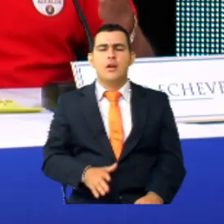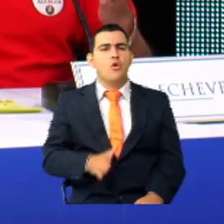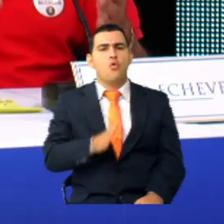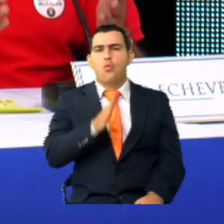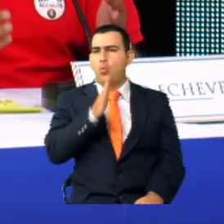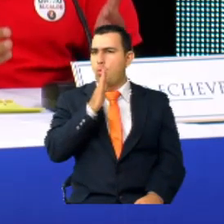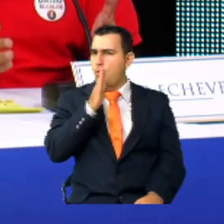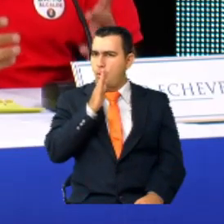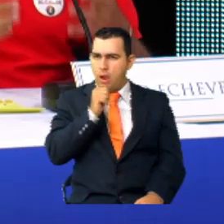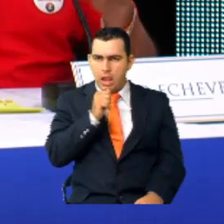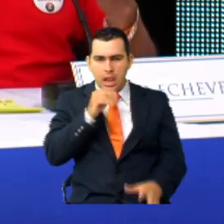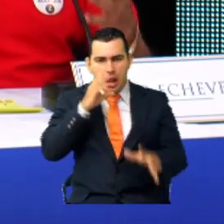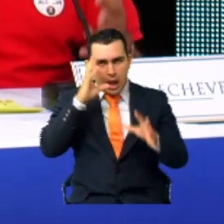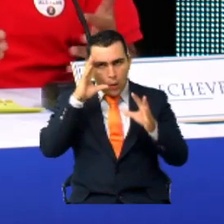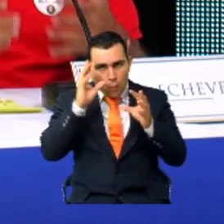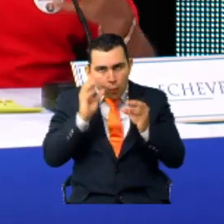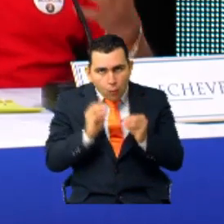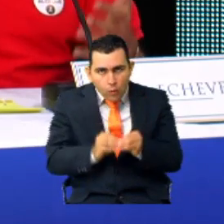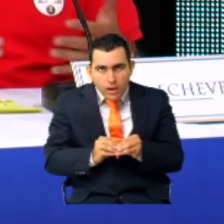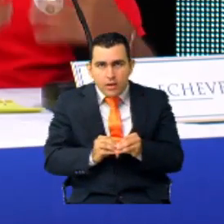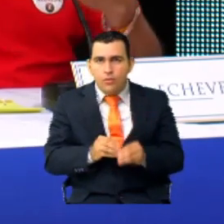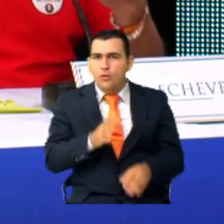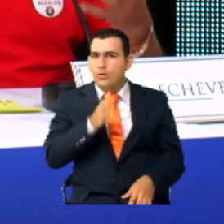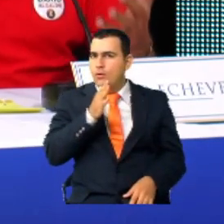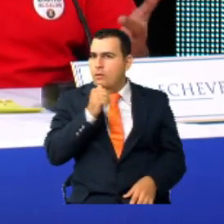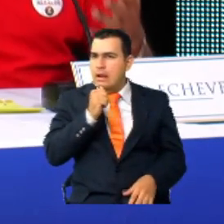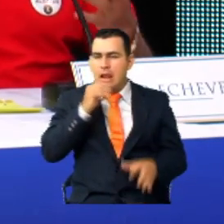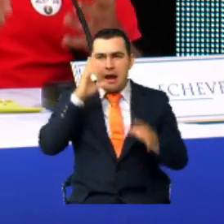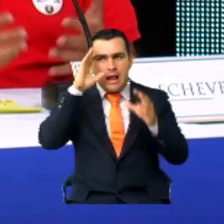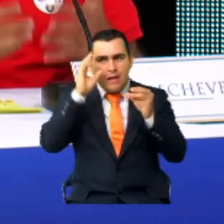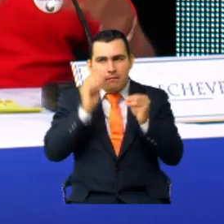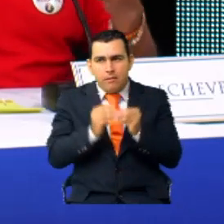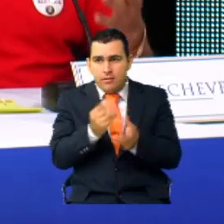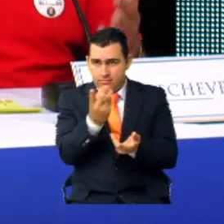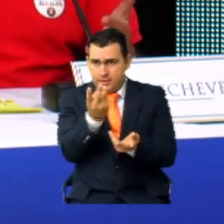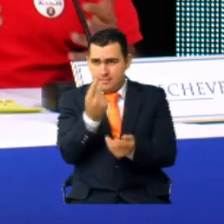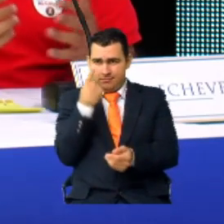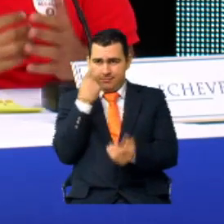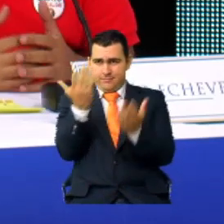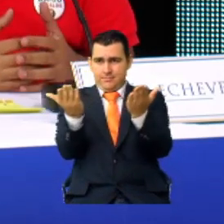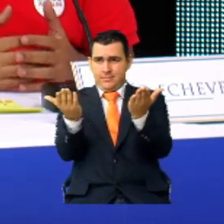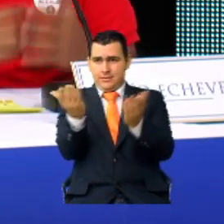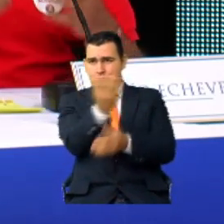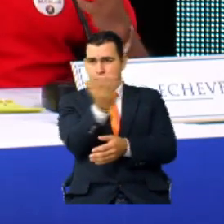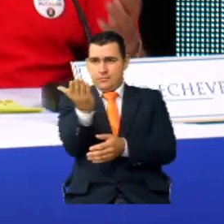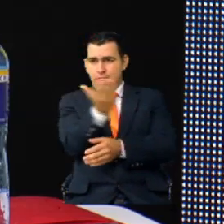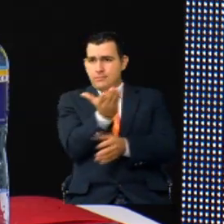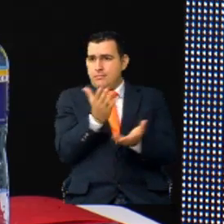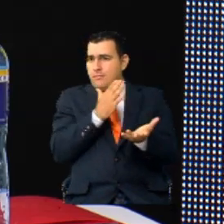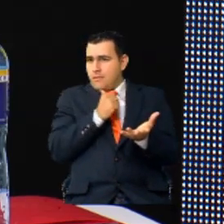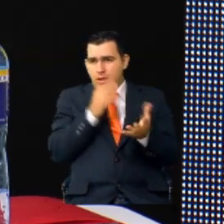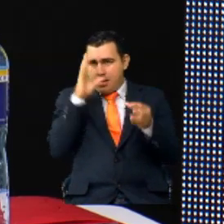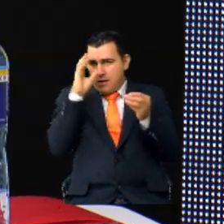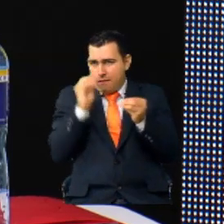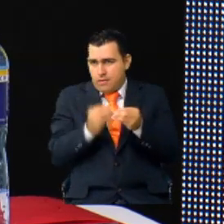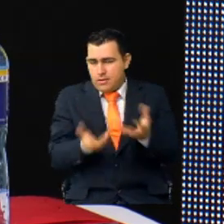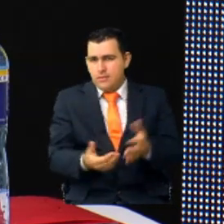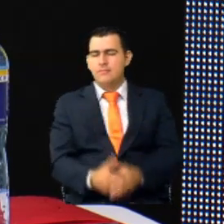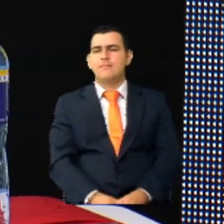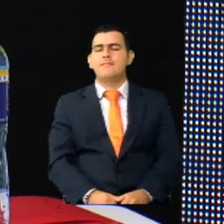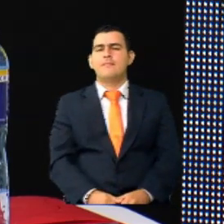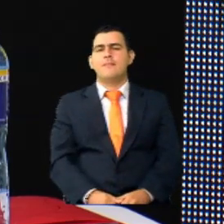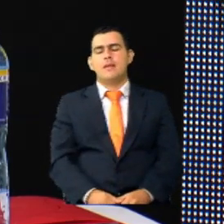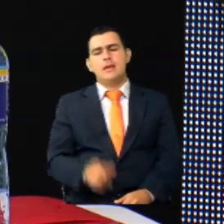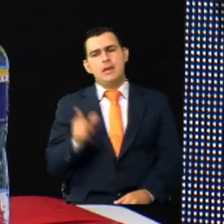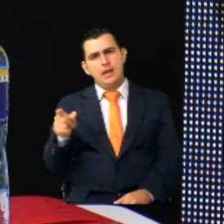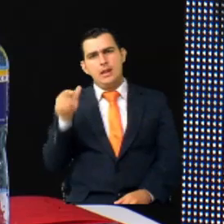ningún acuerdo, no hay ningún pacto entre las campañas de el ingeniero Pedro